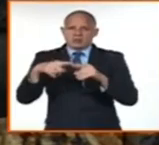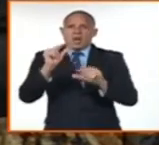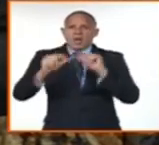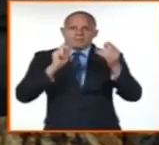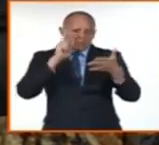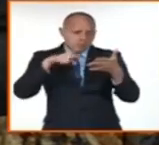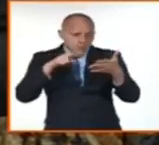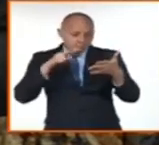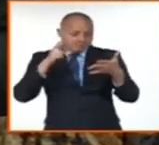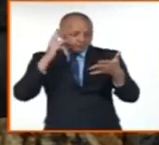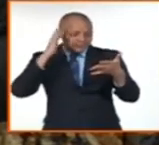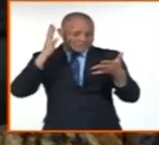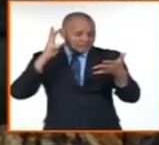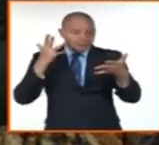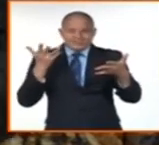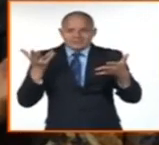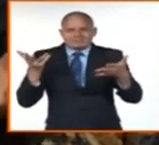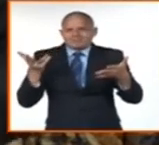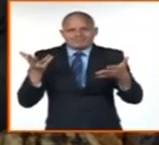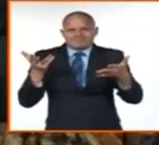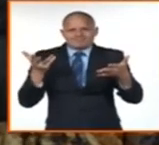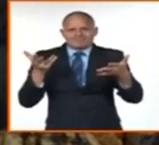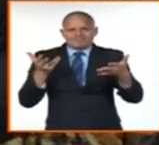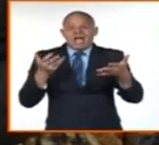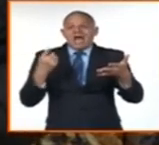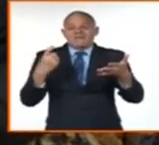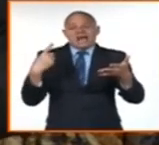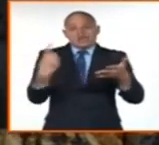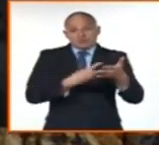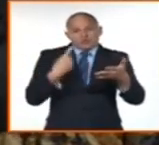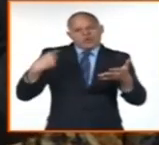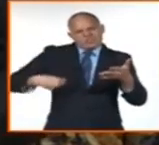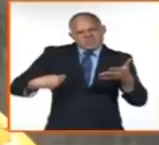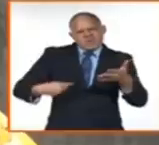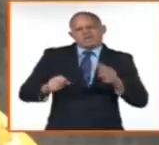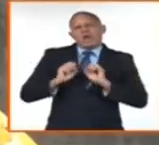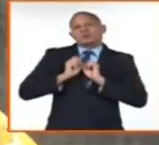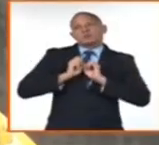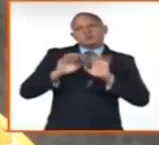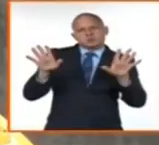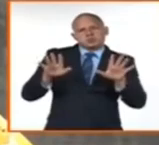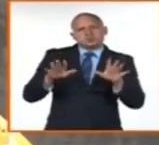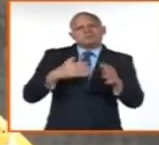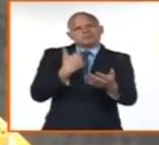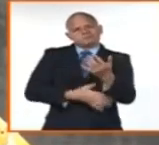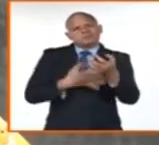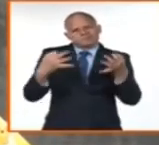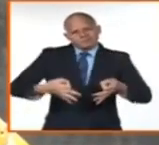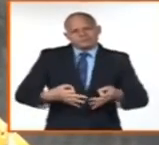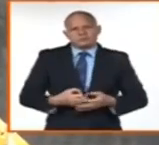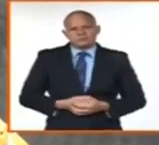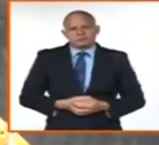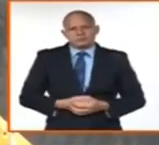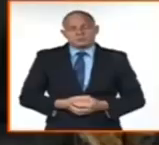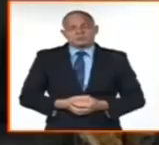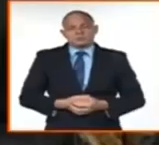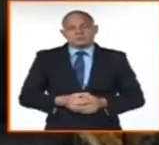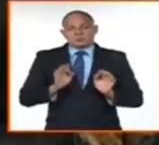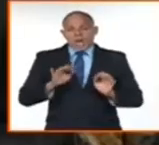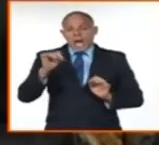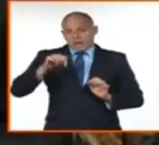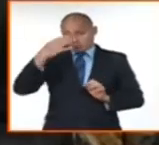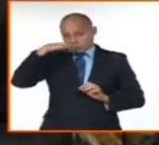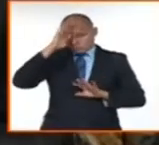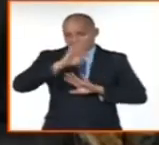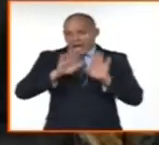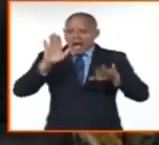la actuación exacta. Hay equivocaciones, cometemos errores, y de una manera más rápida le podamos